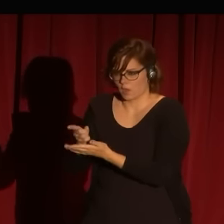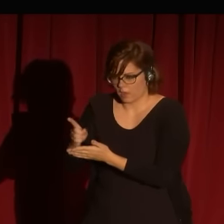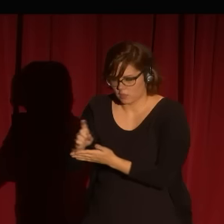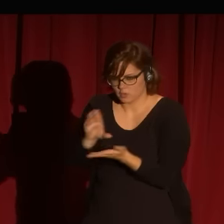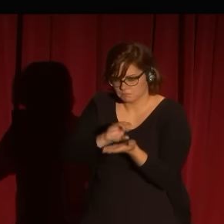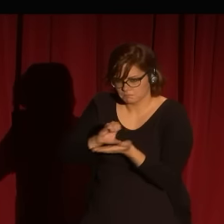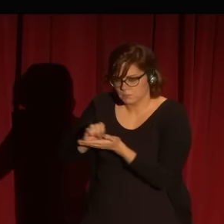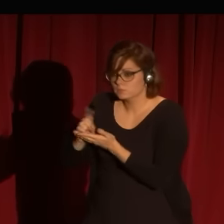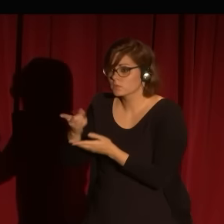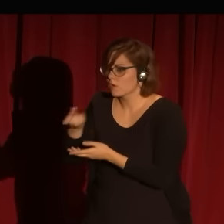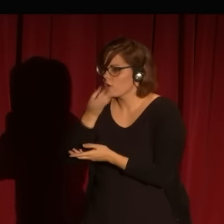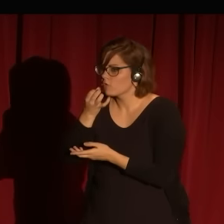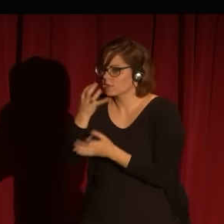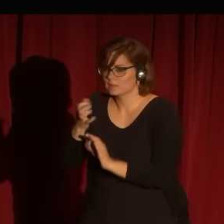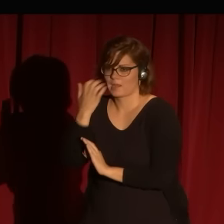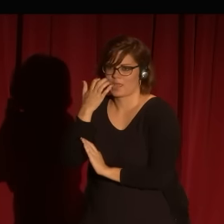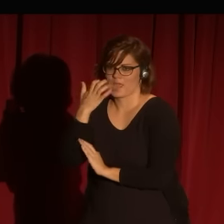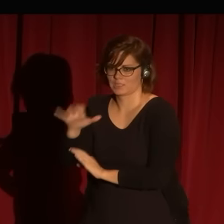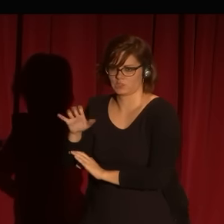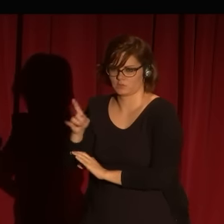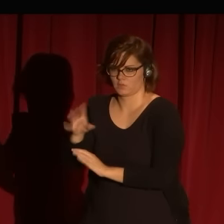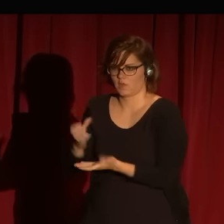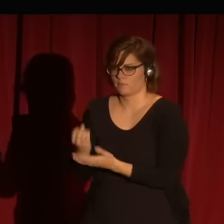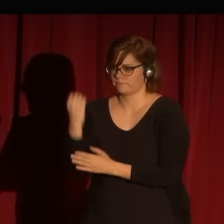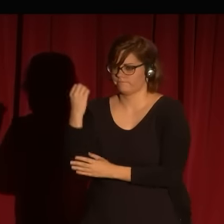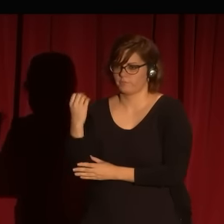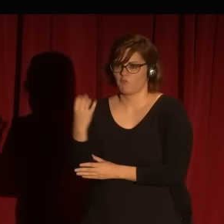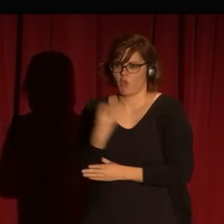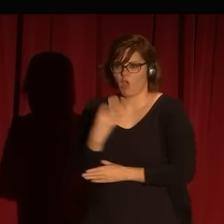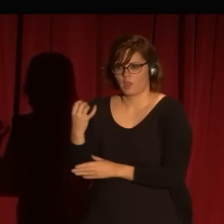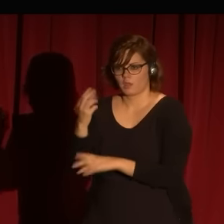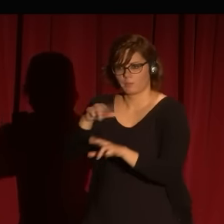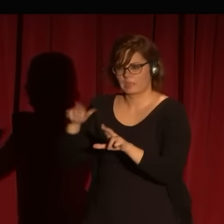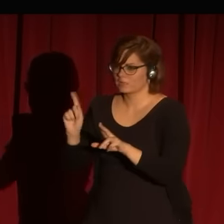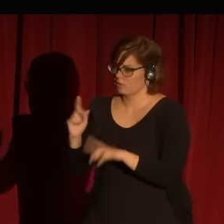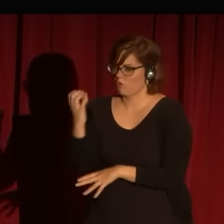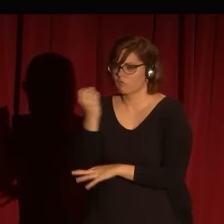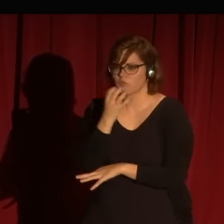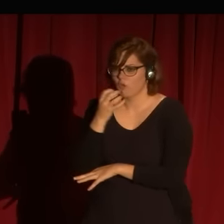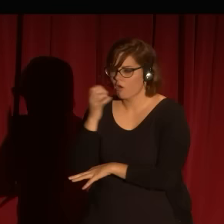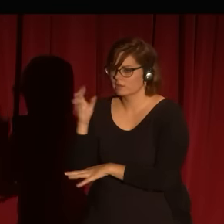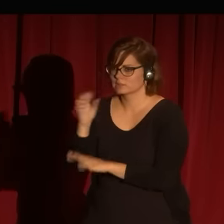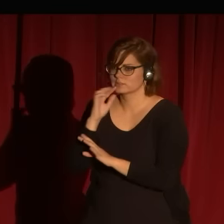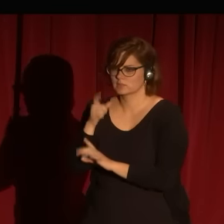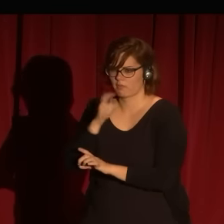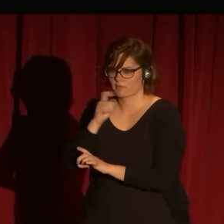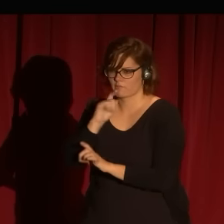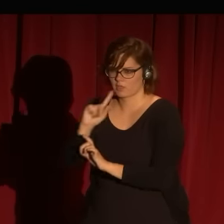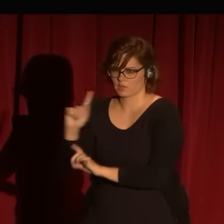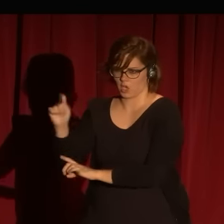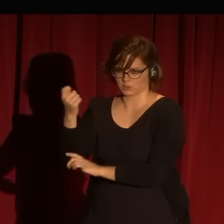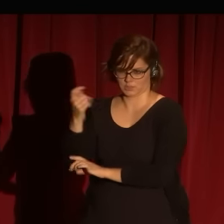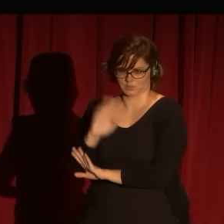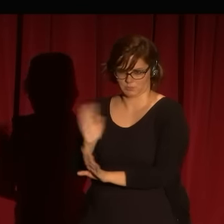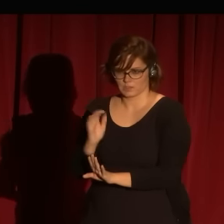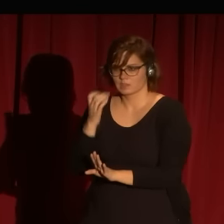flores que siempre son exóticas la gente en este momento no ve un florero y lo pinta pinta floreros en los que hay flores difíciles de obtener y